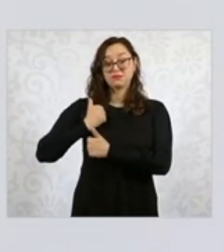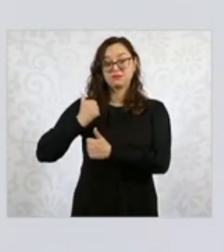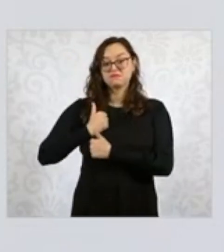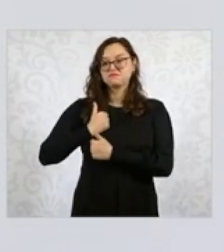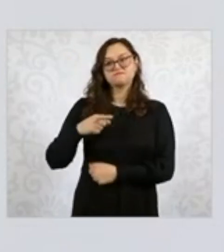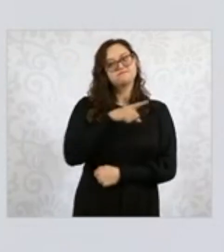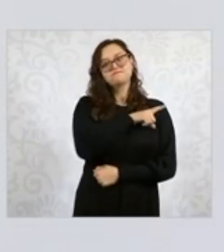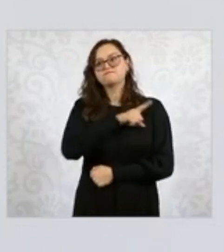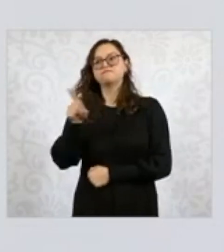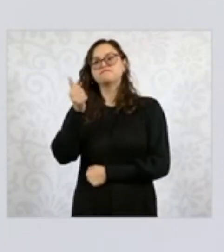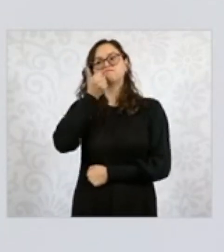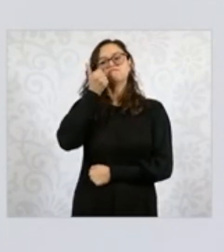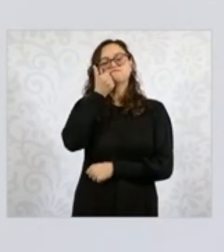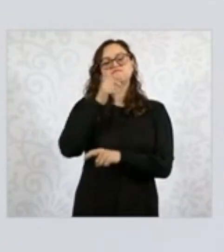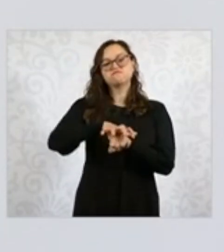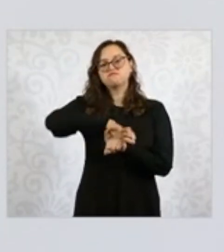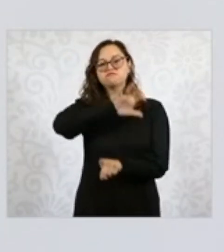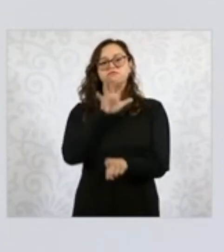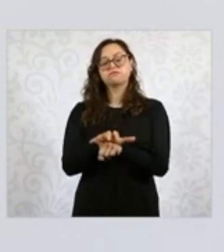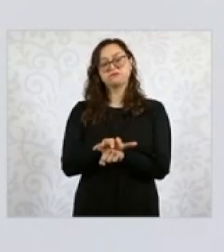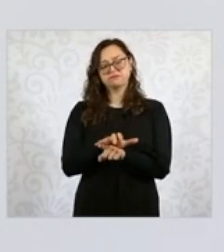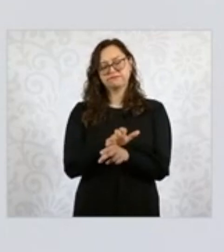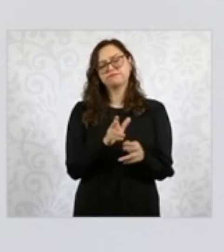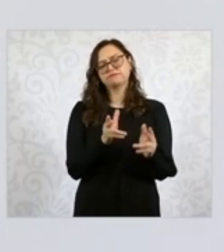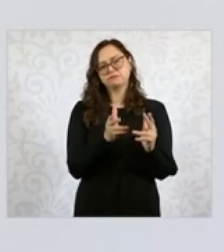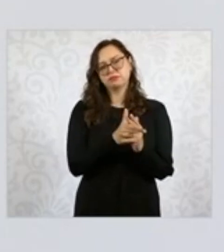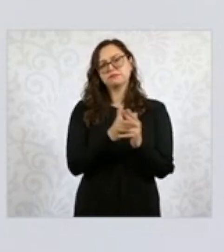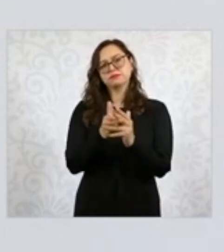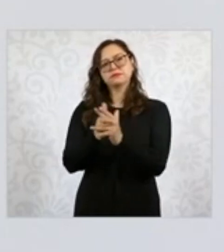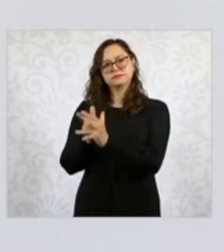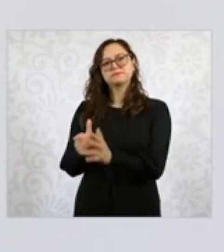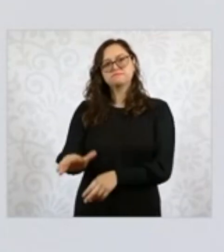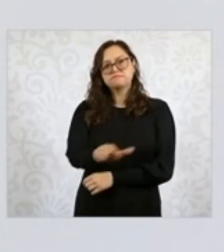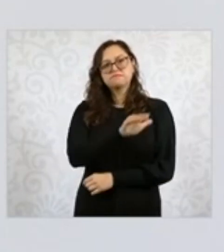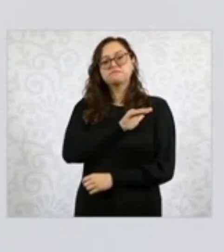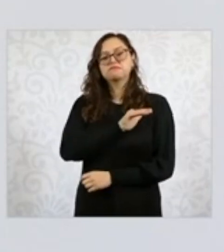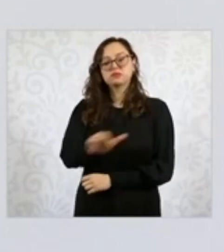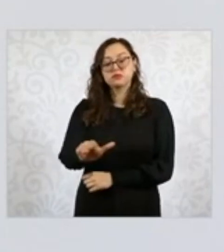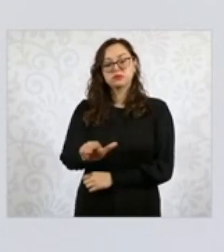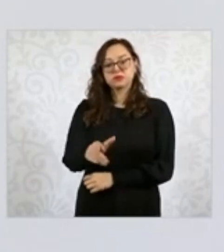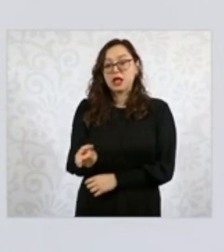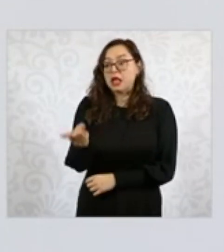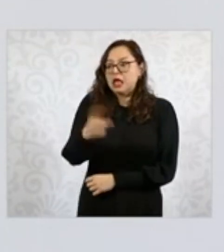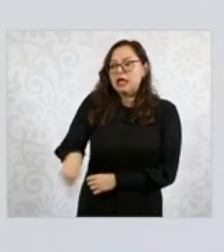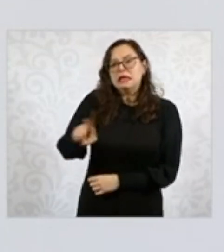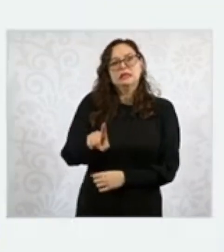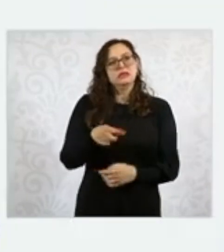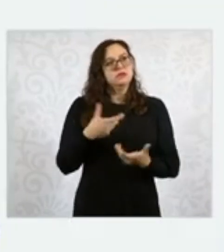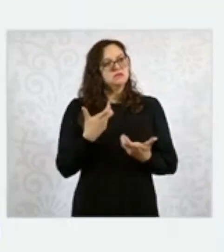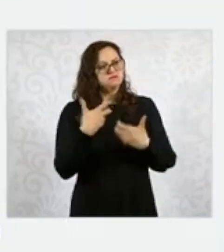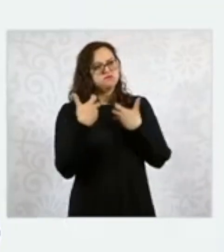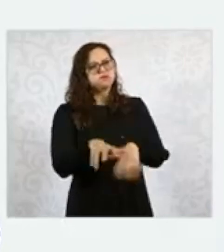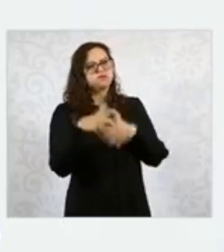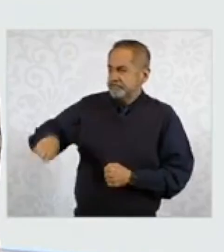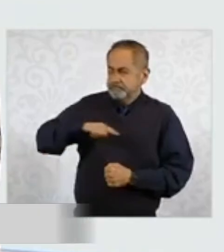matutina que ofreció la nueva presidenta. Rosa Isera Rodríguez estuvo como titular de la Secretaría de Gobernación. Previo a ello, Ernestena Godoy,